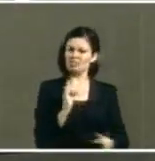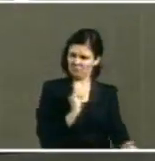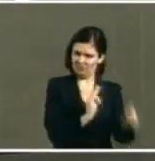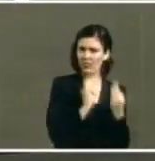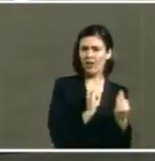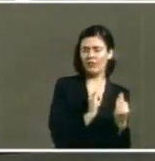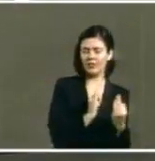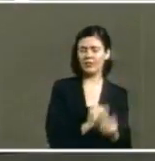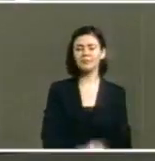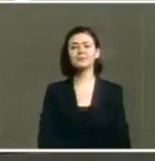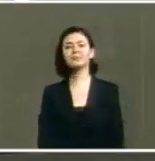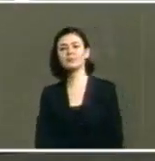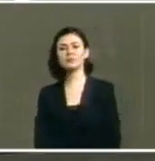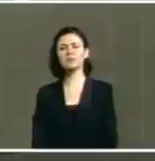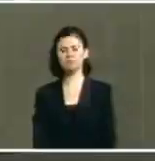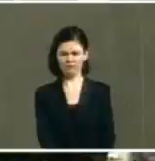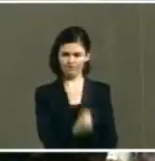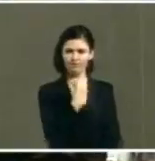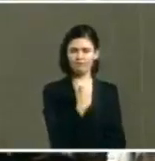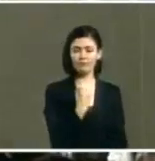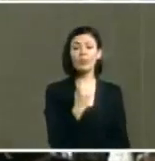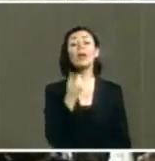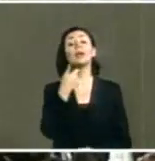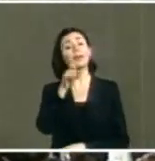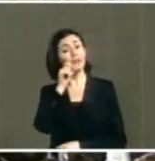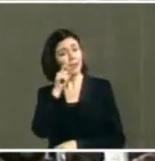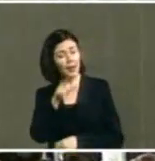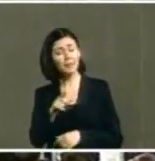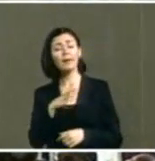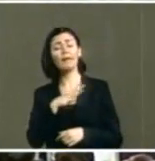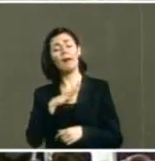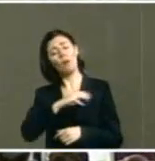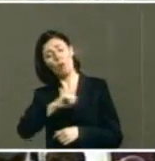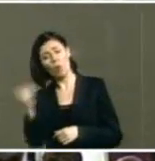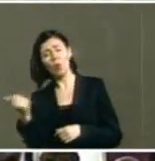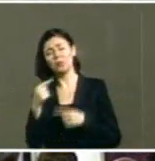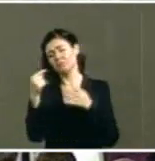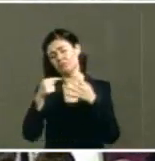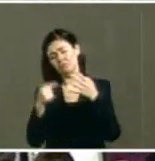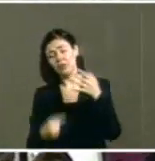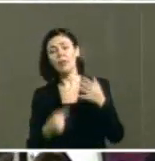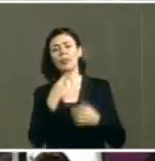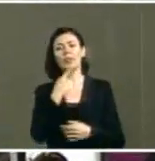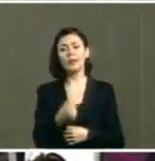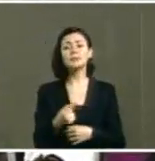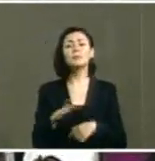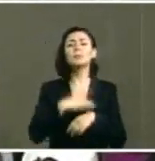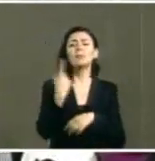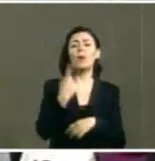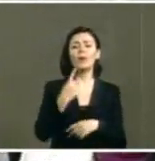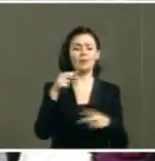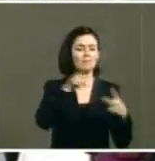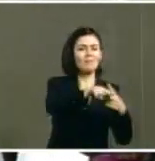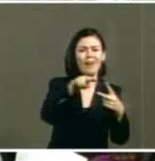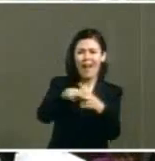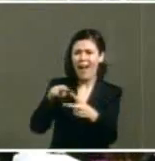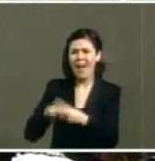Hay además otros factores que explican el alto número de homicidios especialmente violentos que